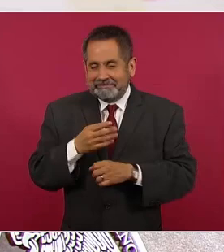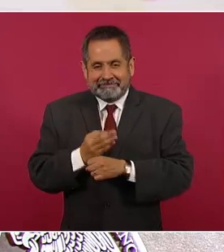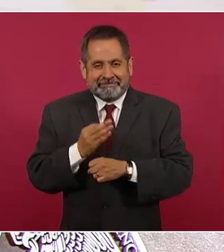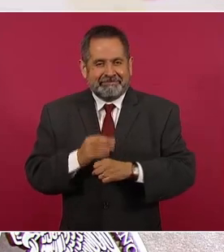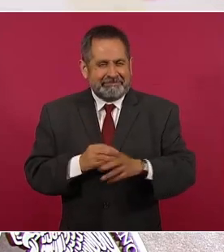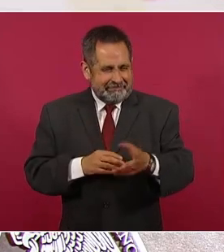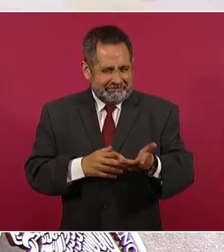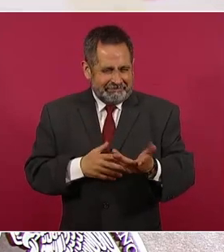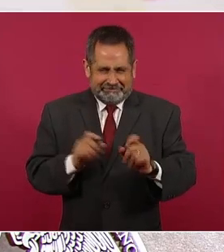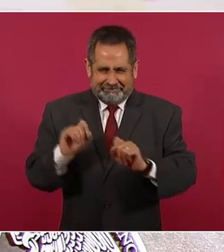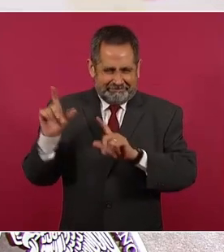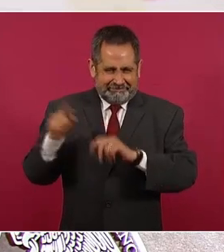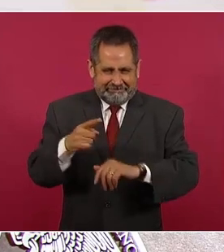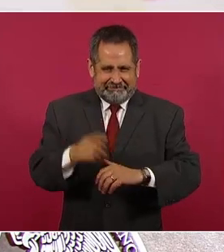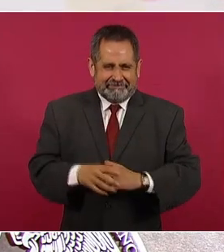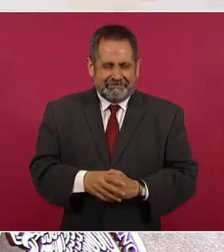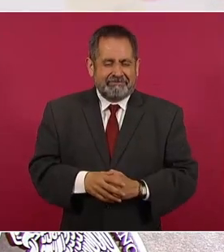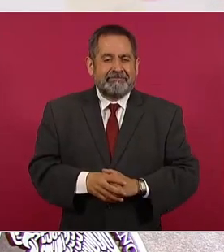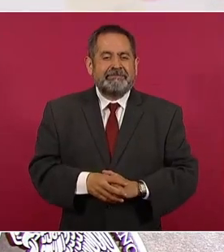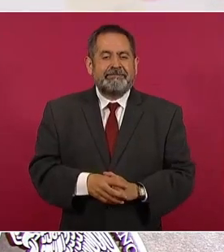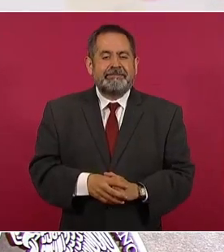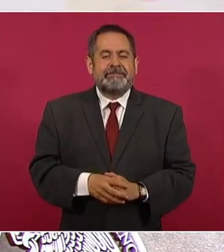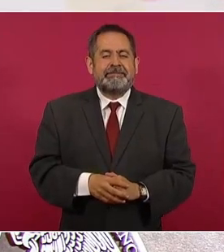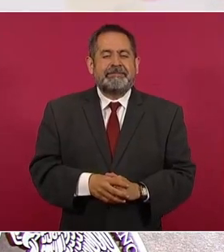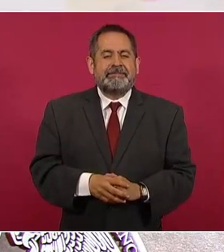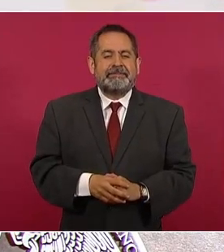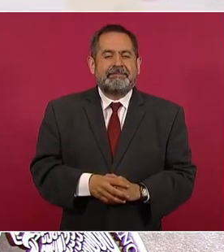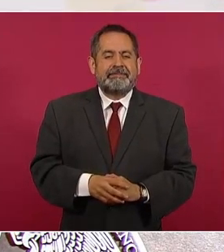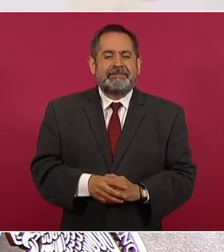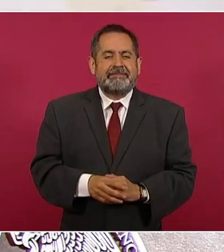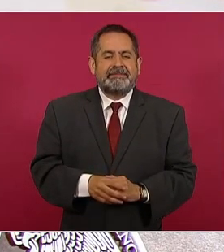No lo. A ver, búsquenlo.